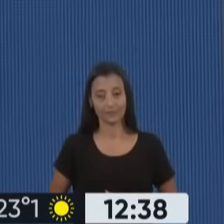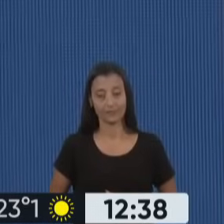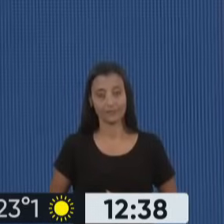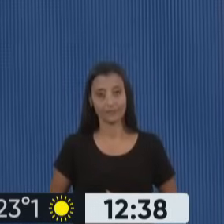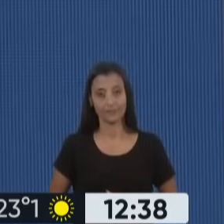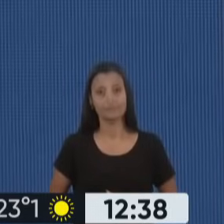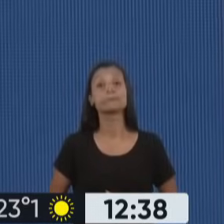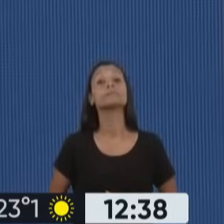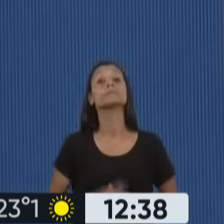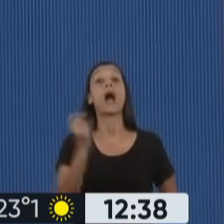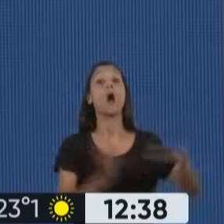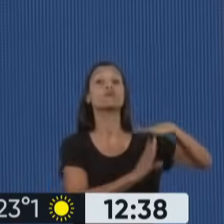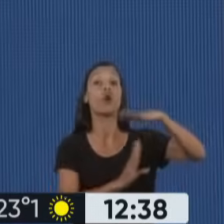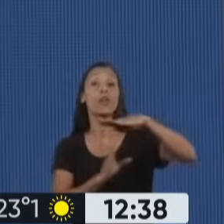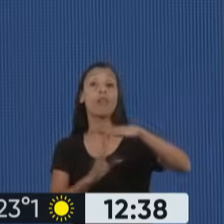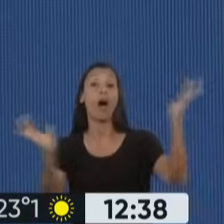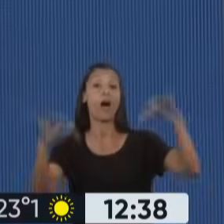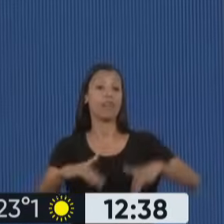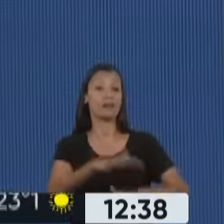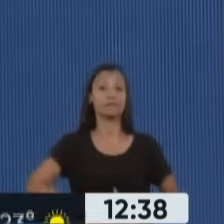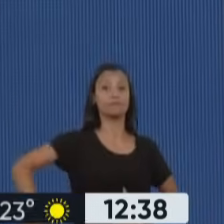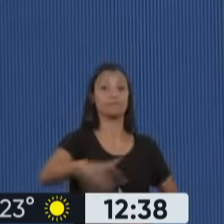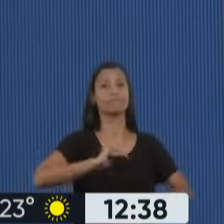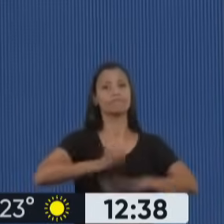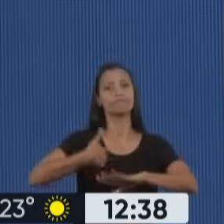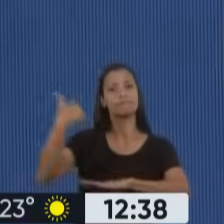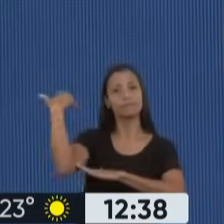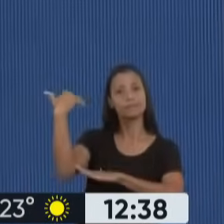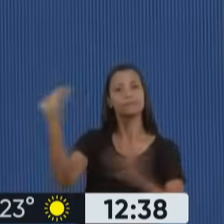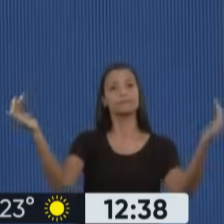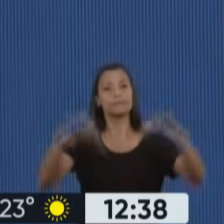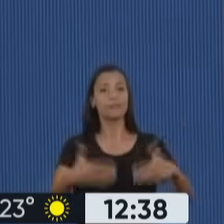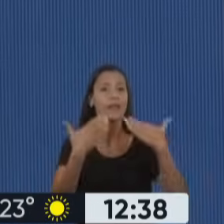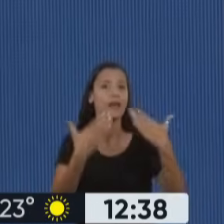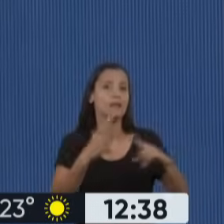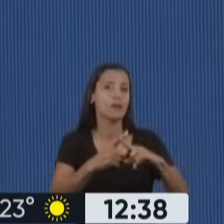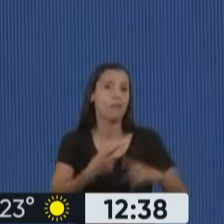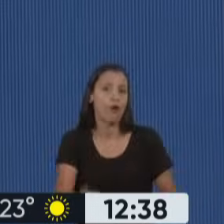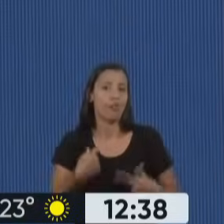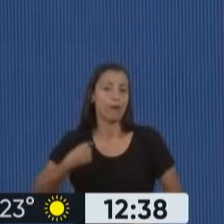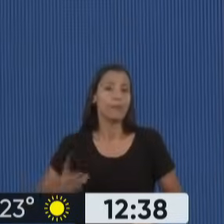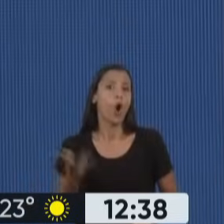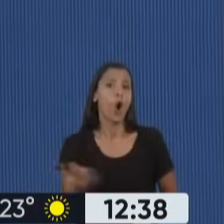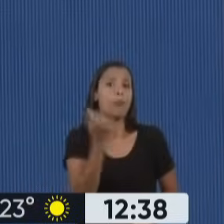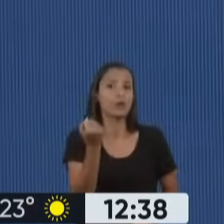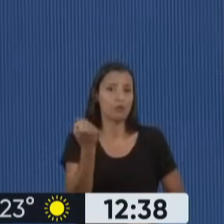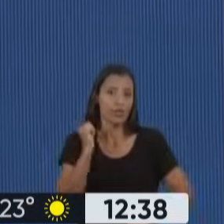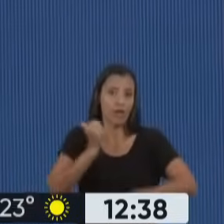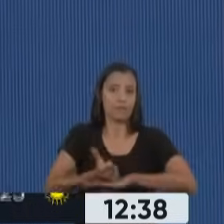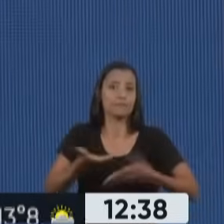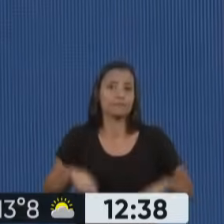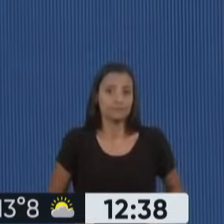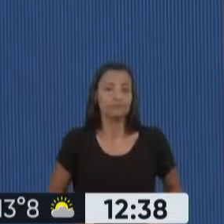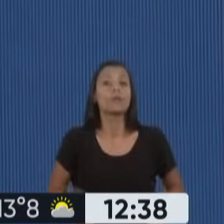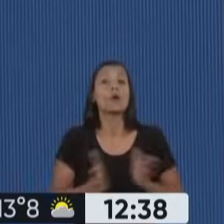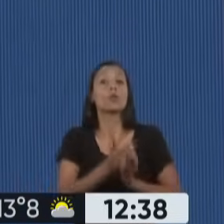a las autoridades del Congreso por permitirme esta oportunidad de